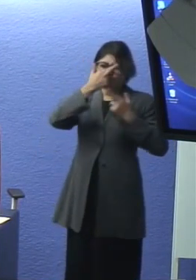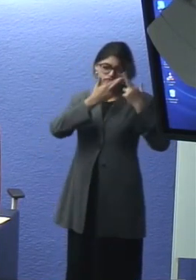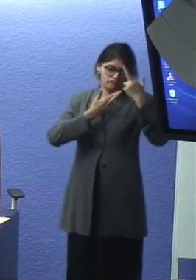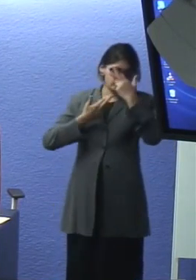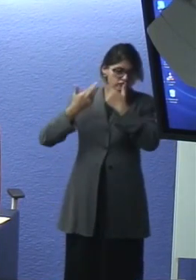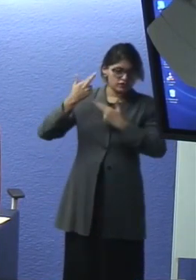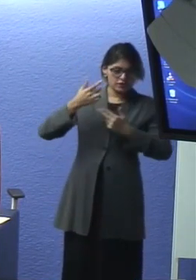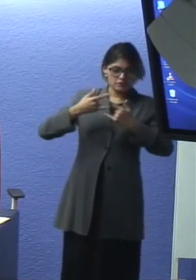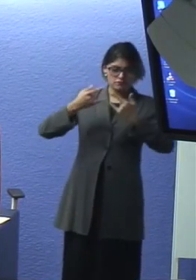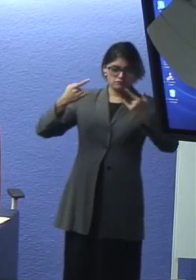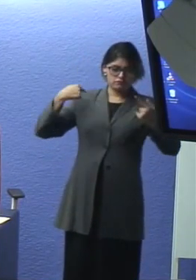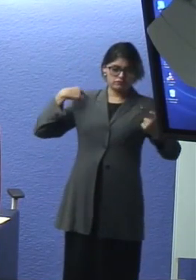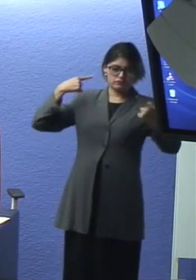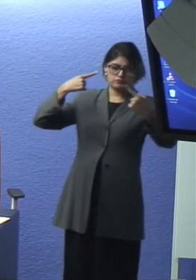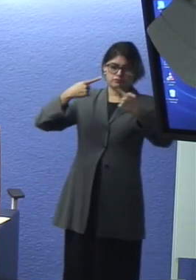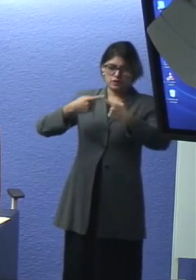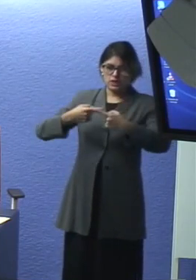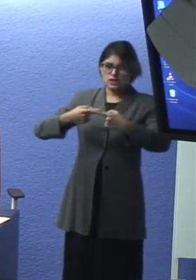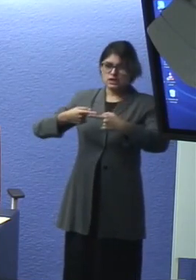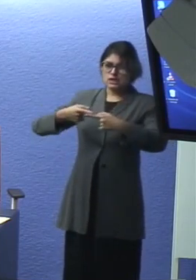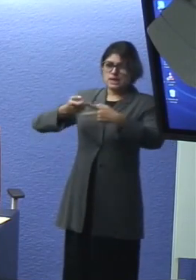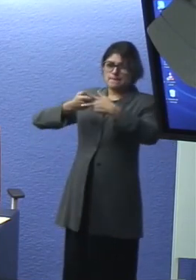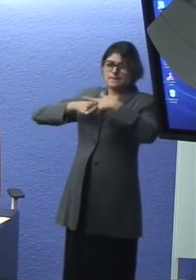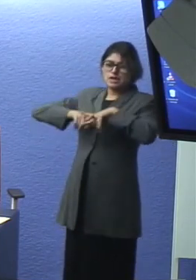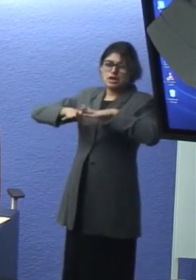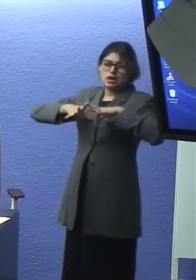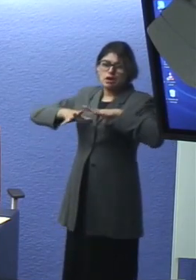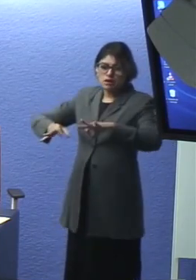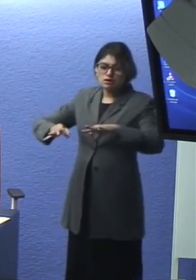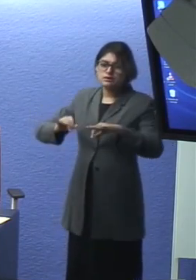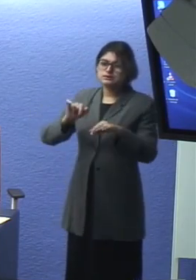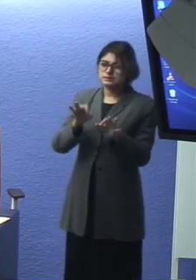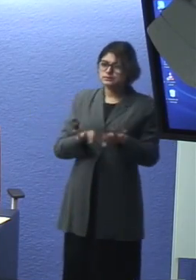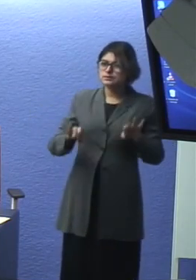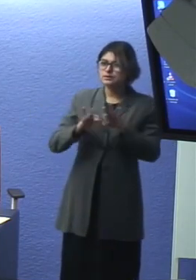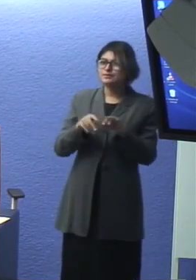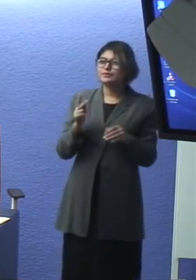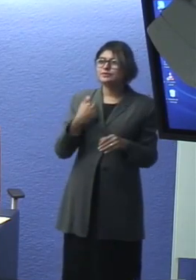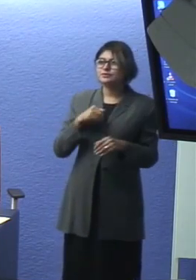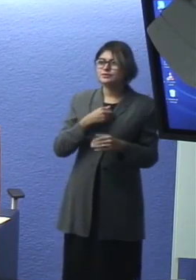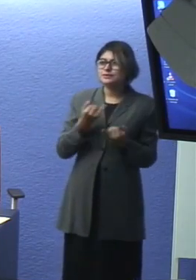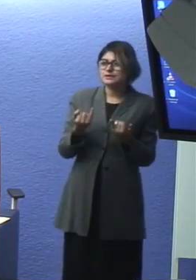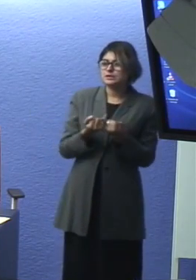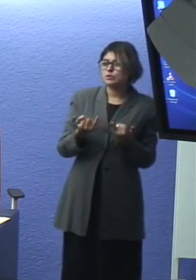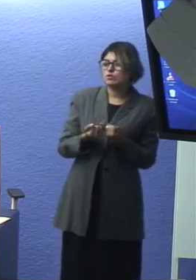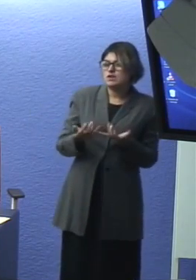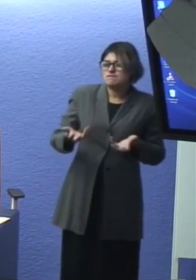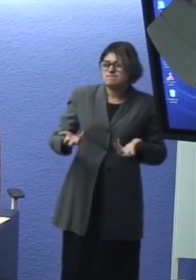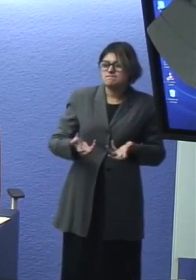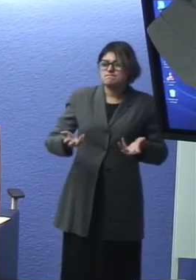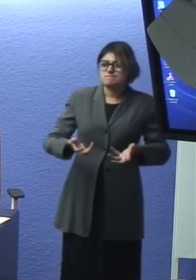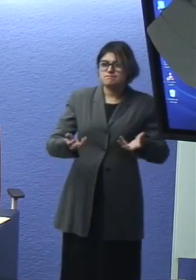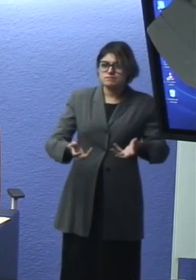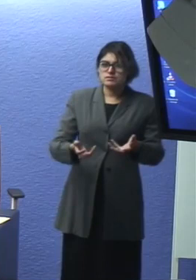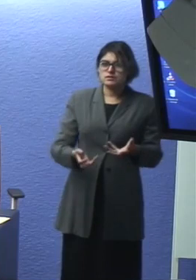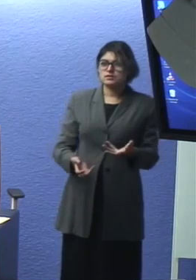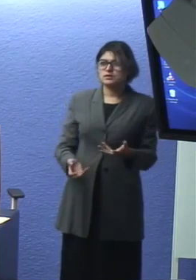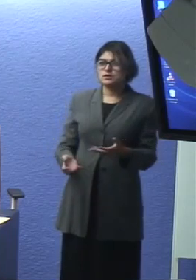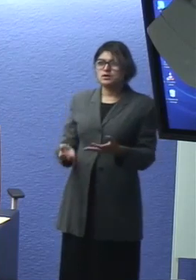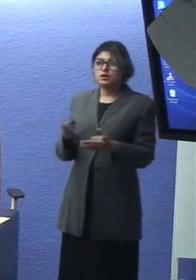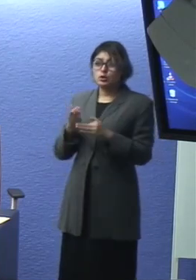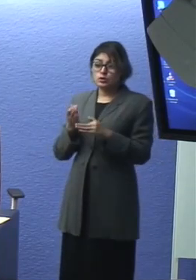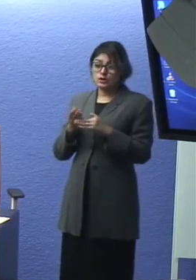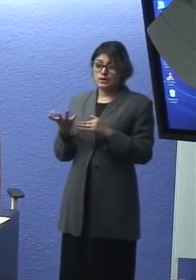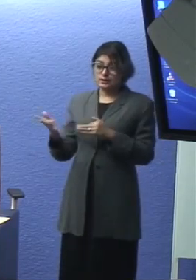viene todo, pero también creo que es importante que empezamos a producir nosotros, porque los contextos en los que se